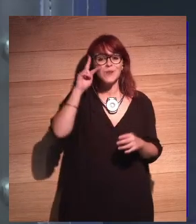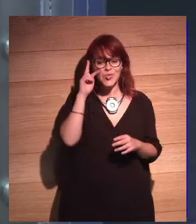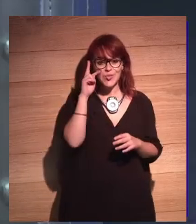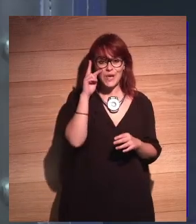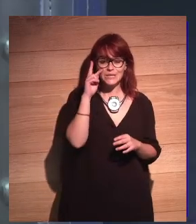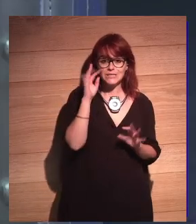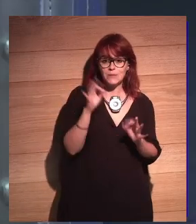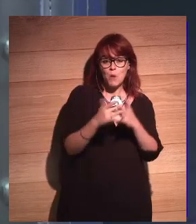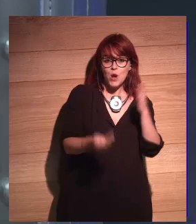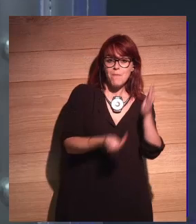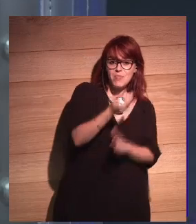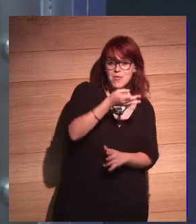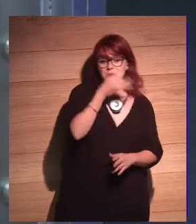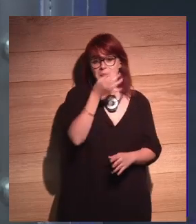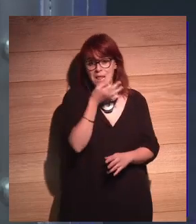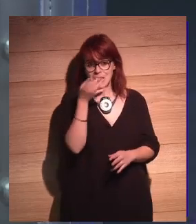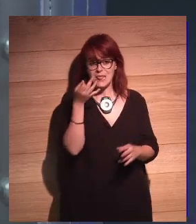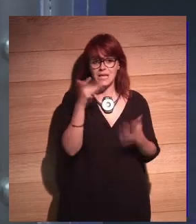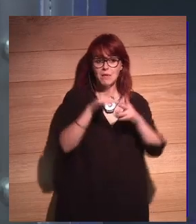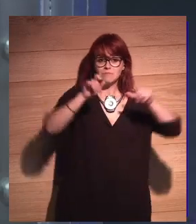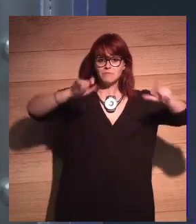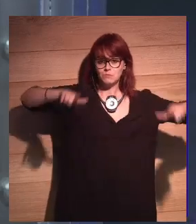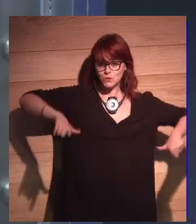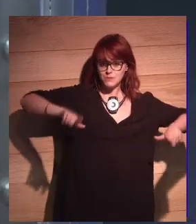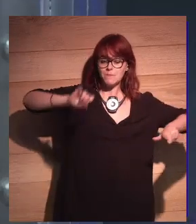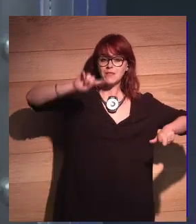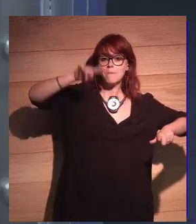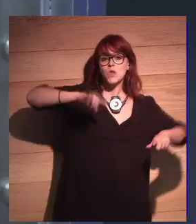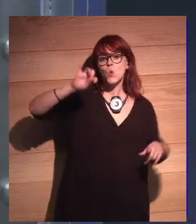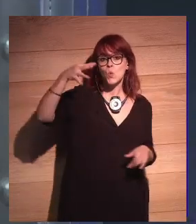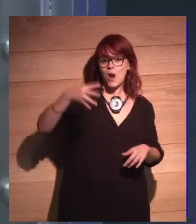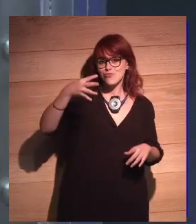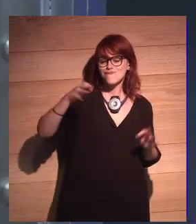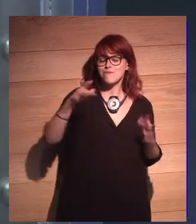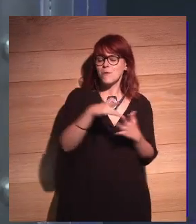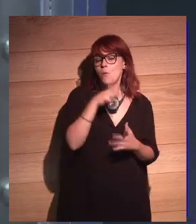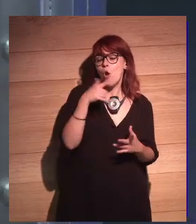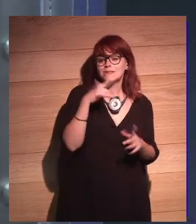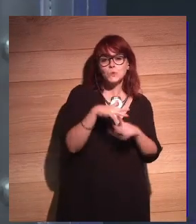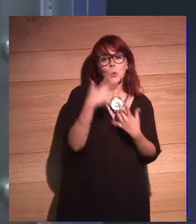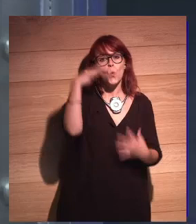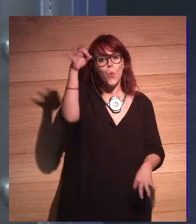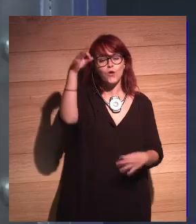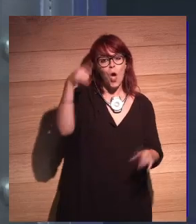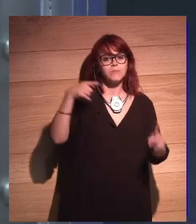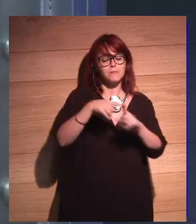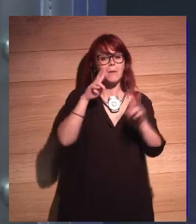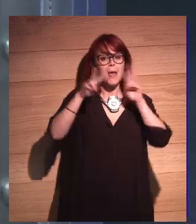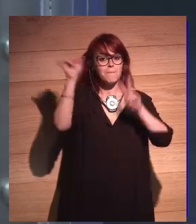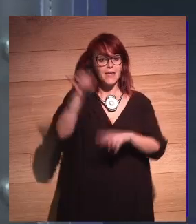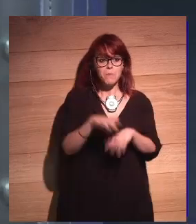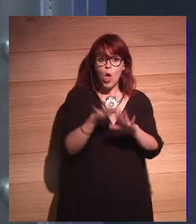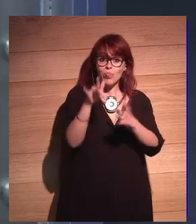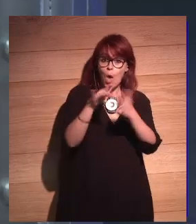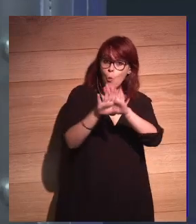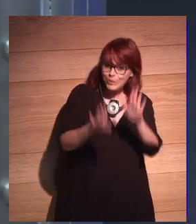experiencias por la mañana y por la tarde, tanto en esta planta como en la planta cuarta. Y es una ocasión única para verlas porque ya es el último